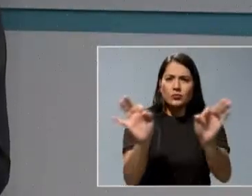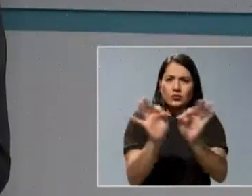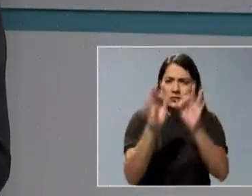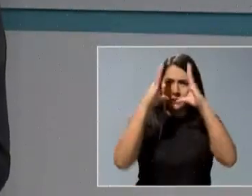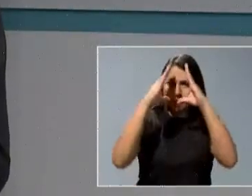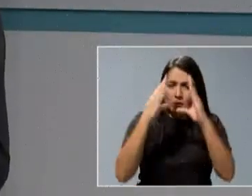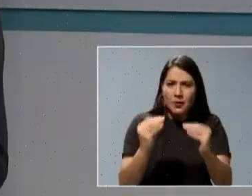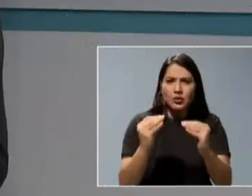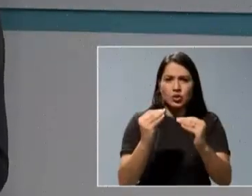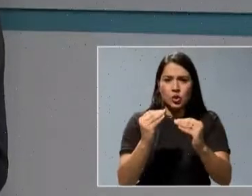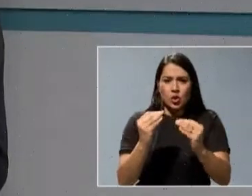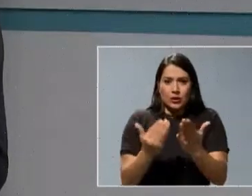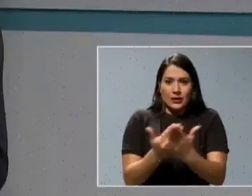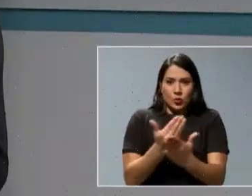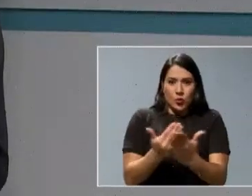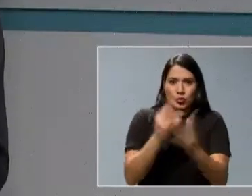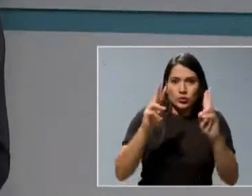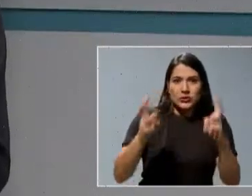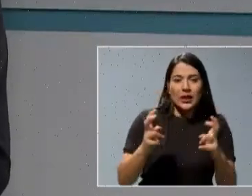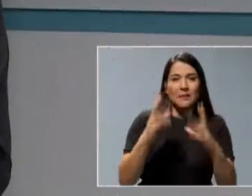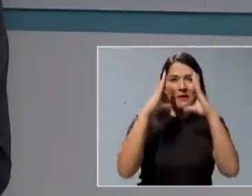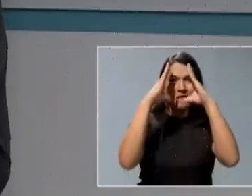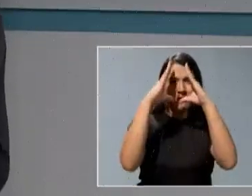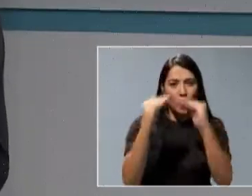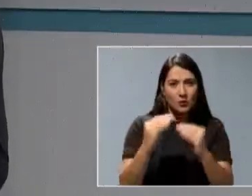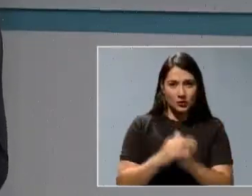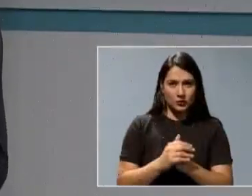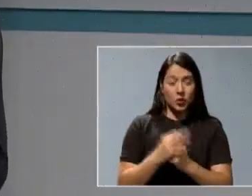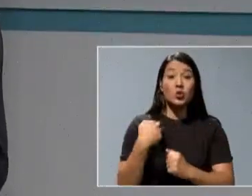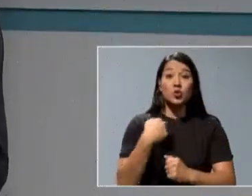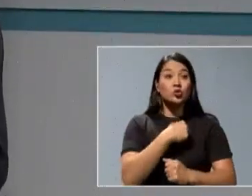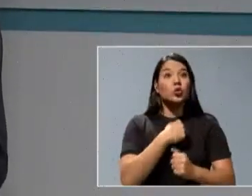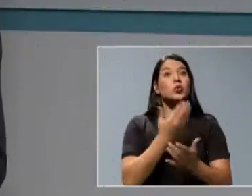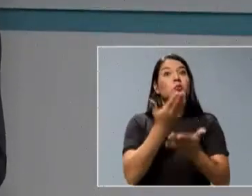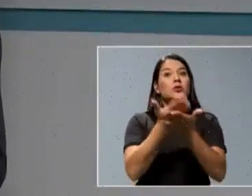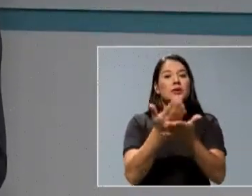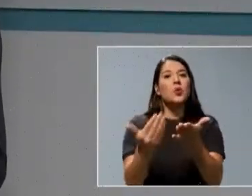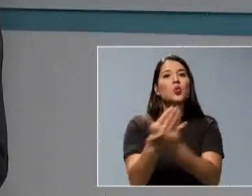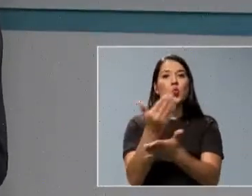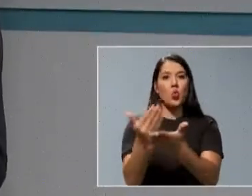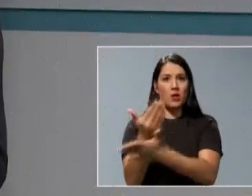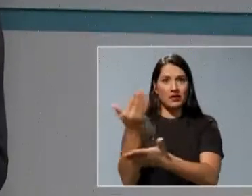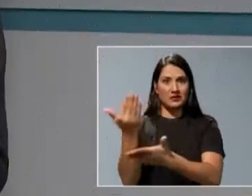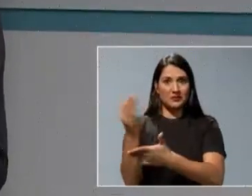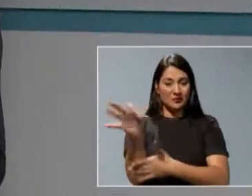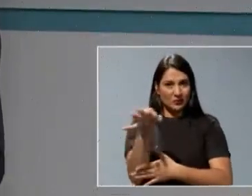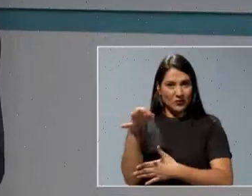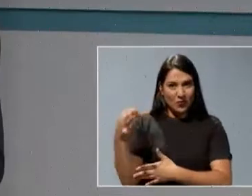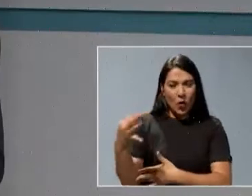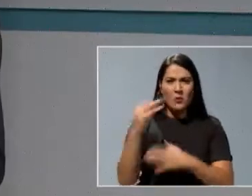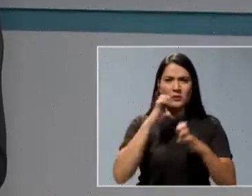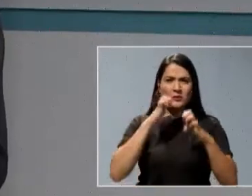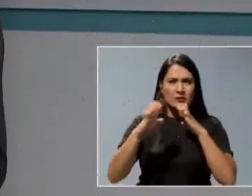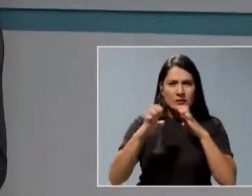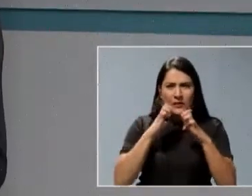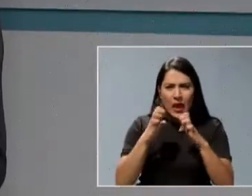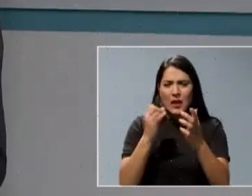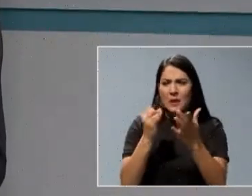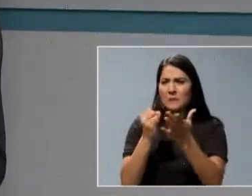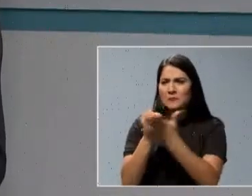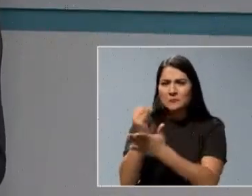investigación y contexto. Vamos a ir presentando nuevas secciones, reportajes y entrevistas a profundidad con